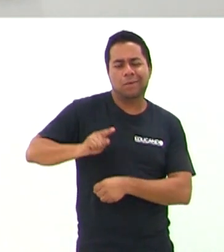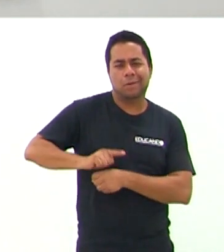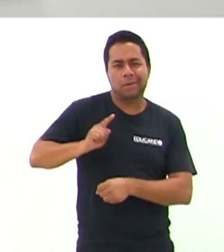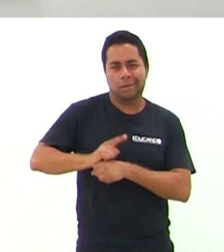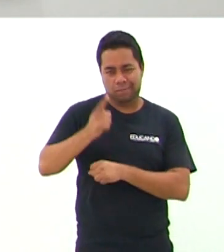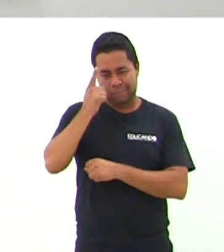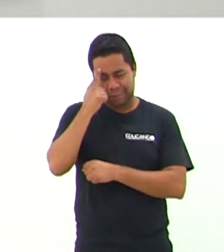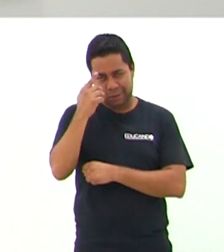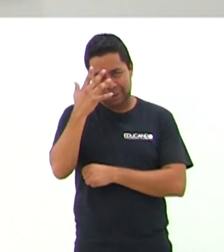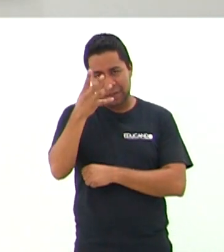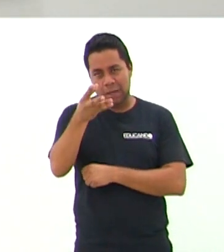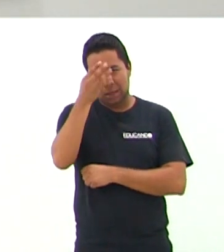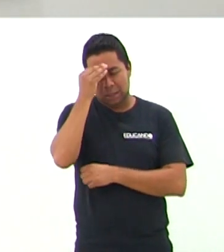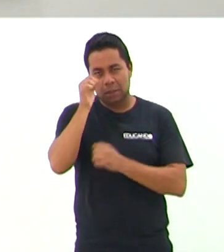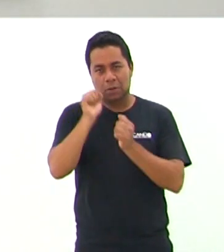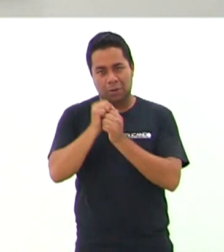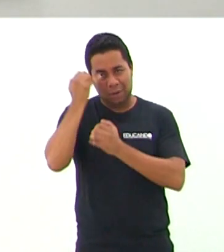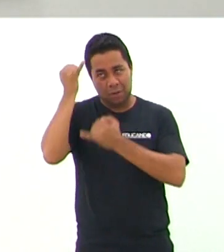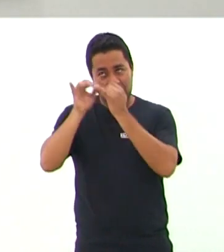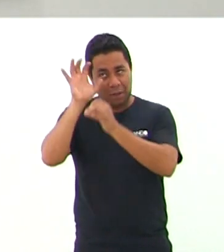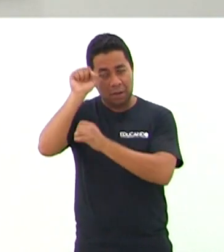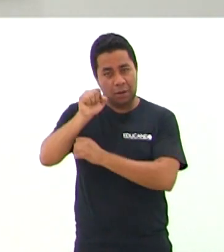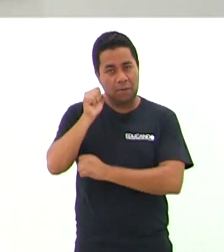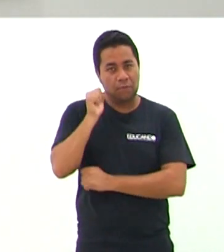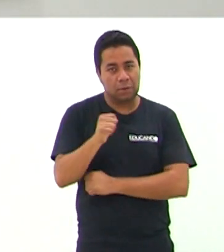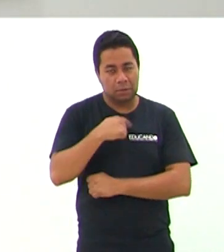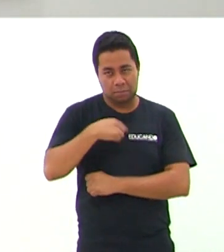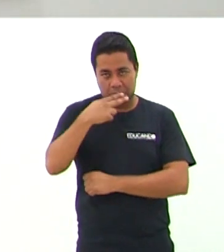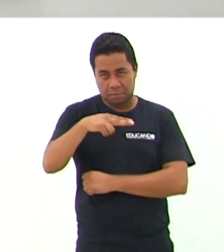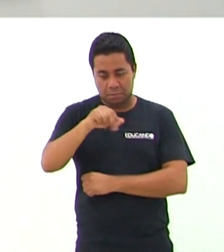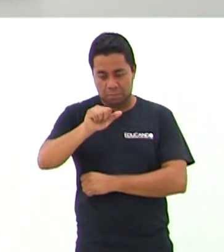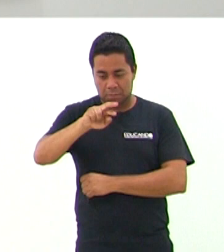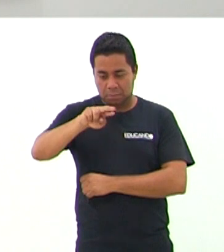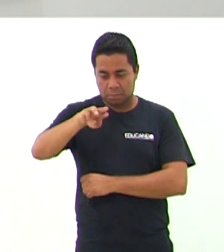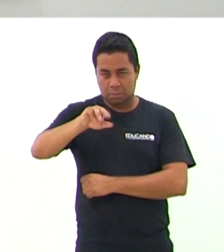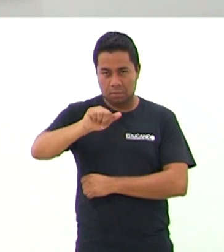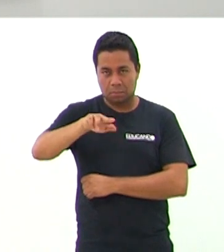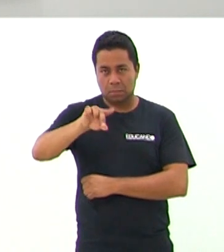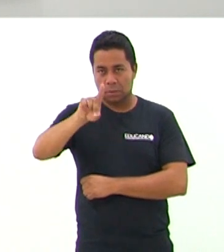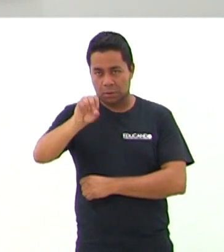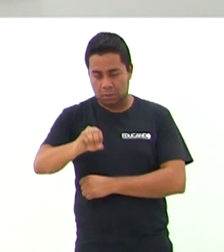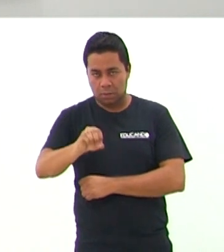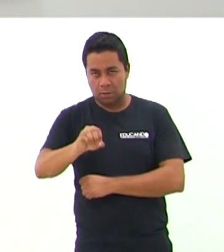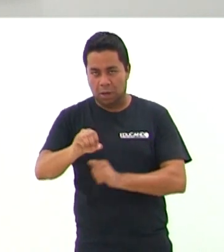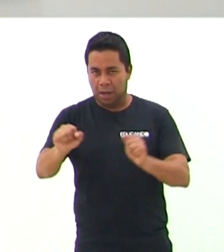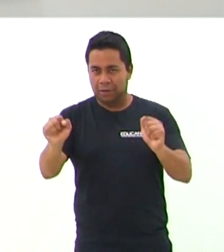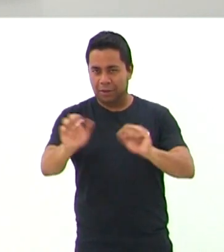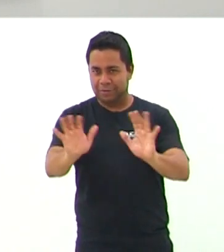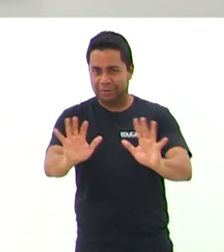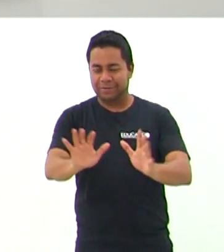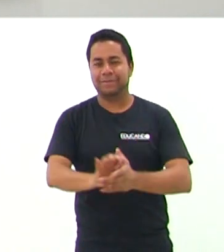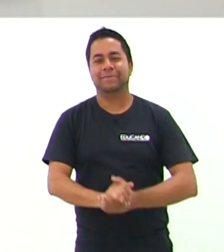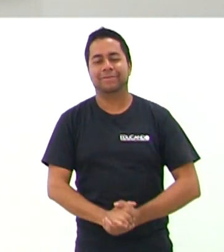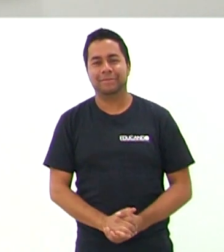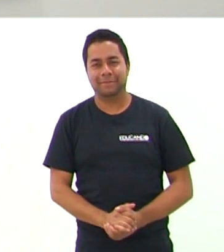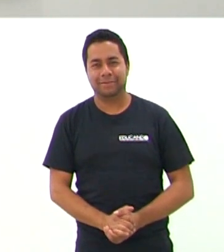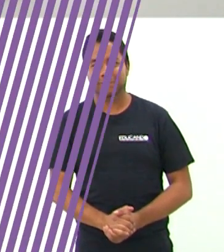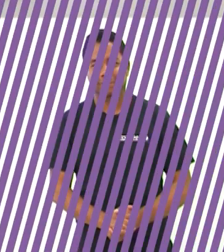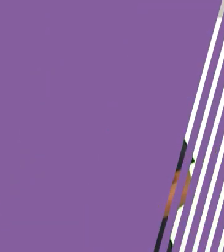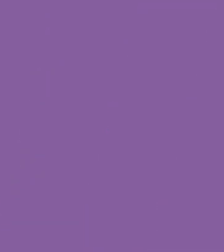poder reforzar nuestra imaginación. Mi nombre es Armando Mendoza. Adiós.